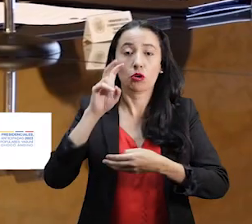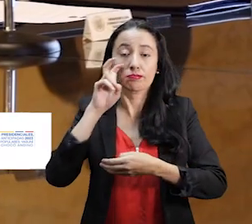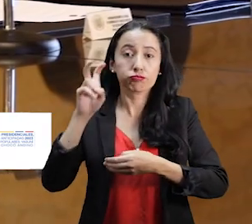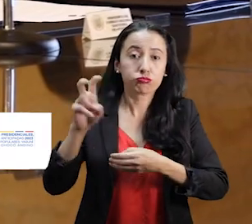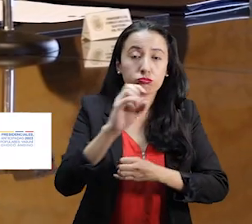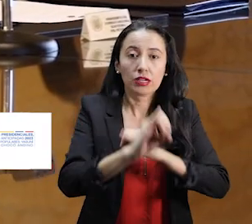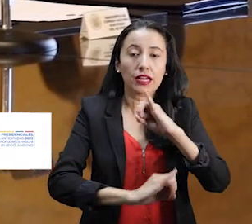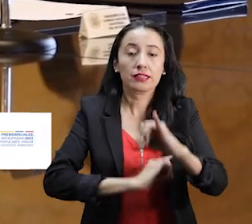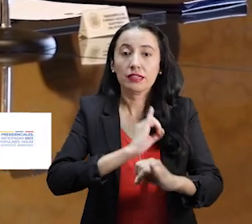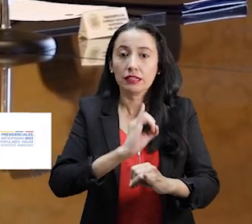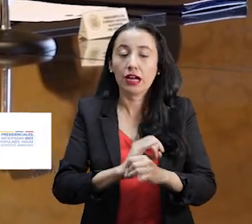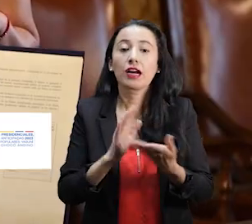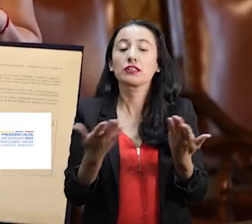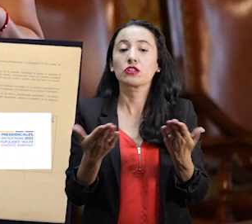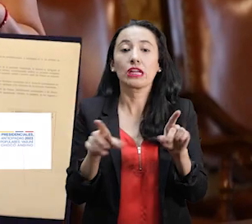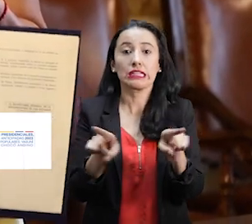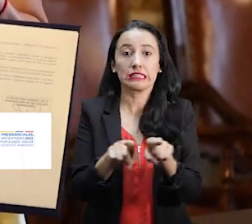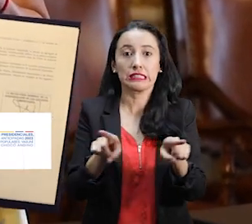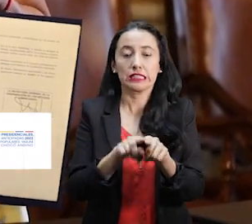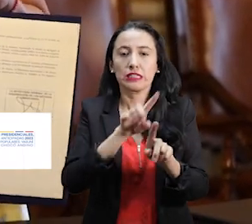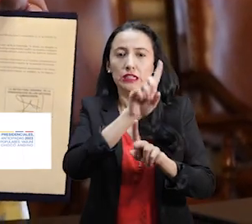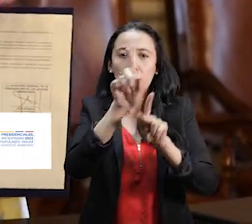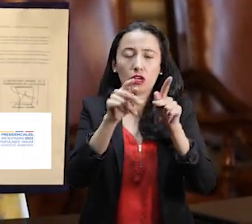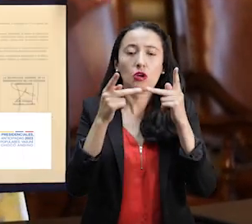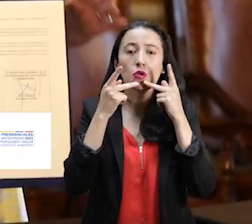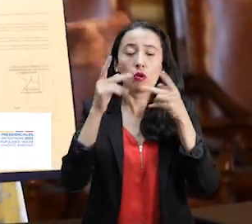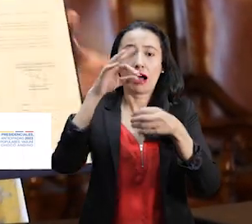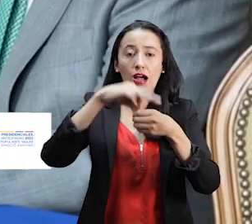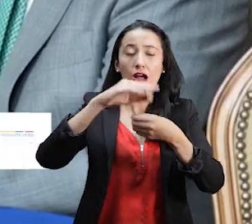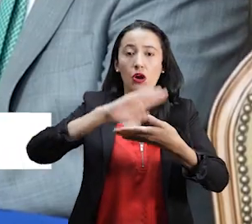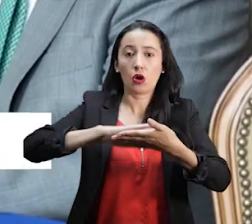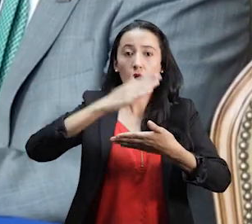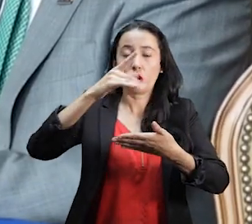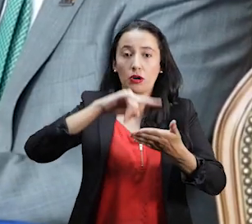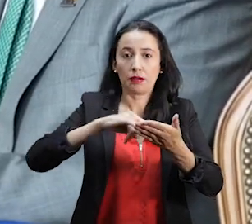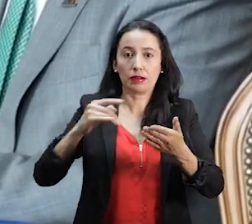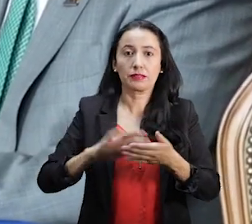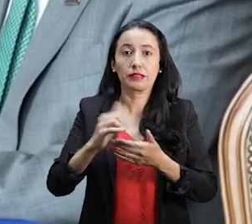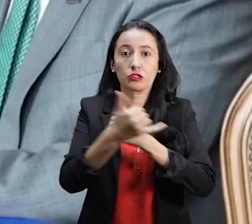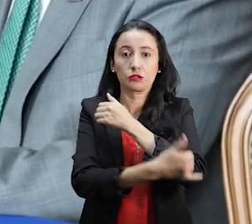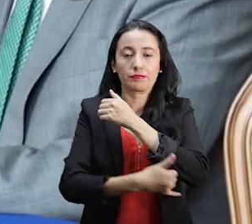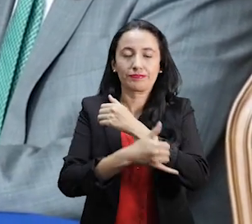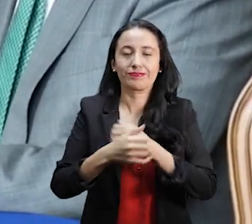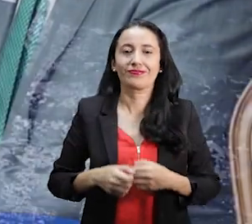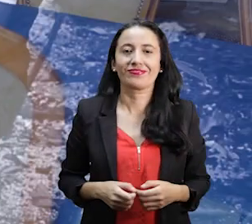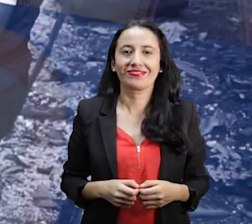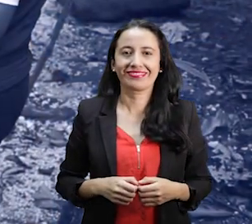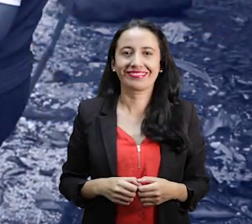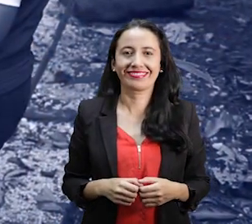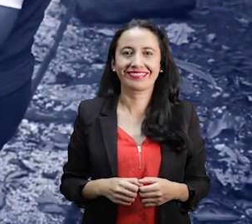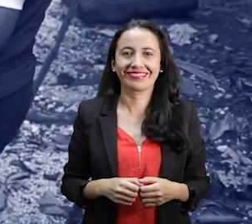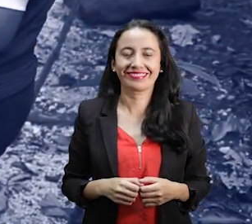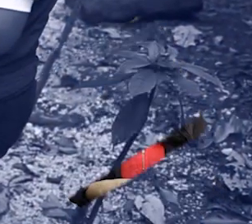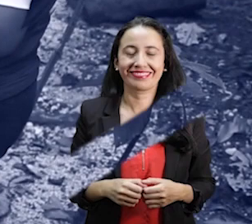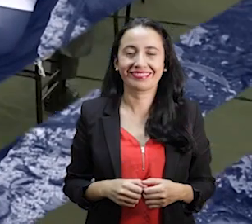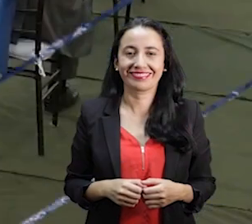y observación internacional, así como promover el voto telemático de nuestros compatriotas.